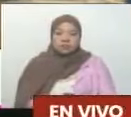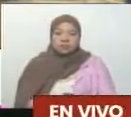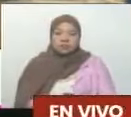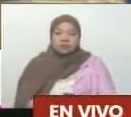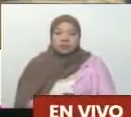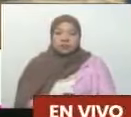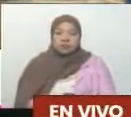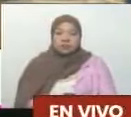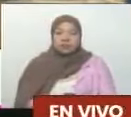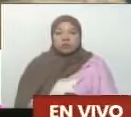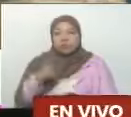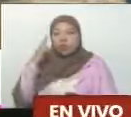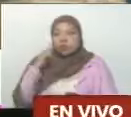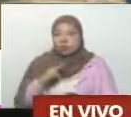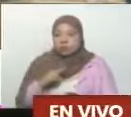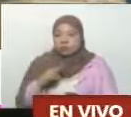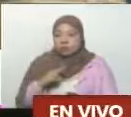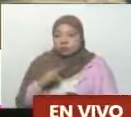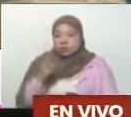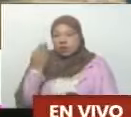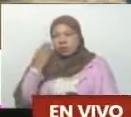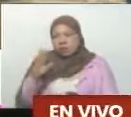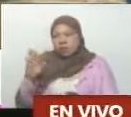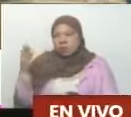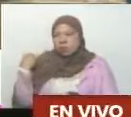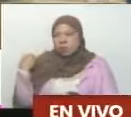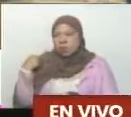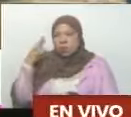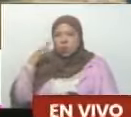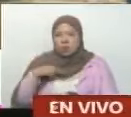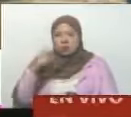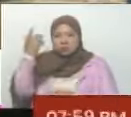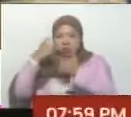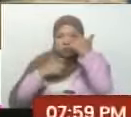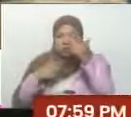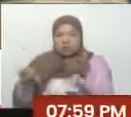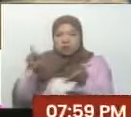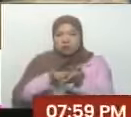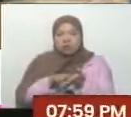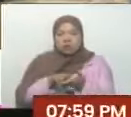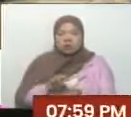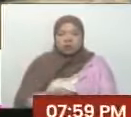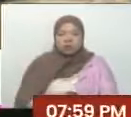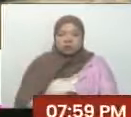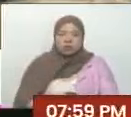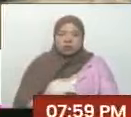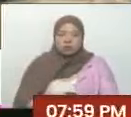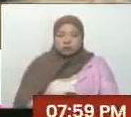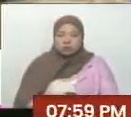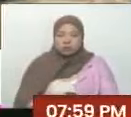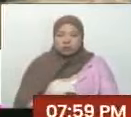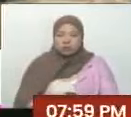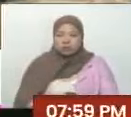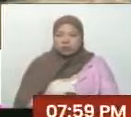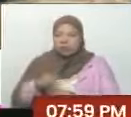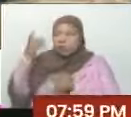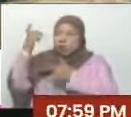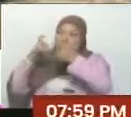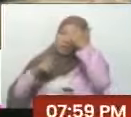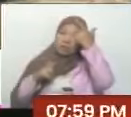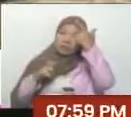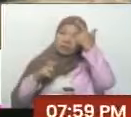Creo que fue Bolívar que lo decía, creo. Porque Chávez nos lo repetía mucho a nosotros. Chávez tenía un